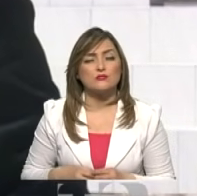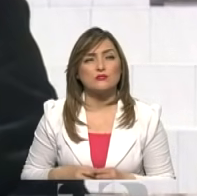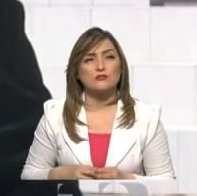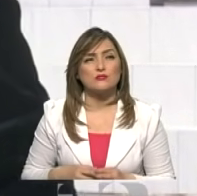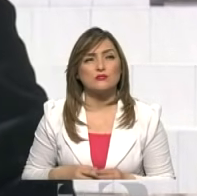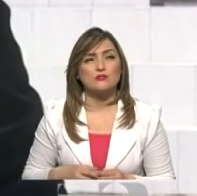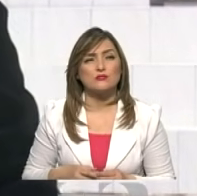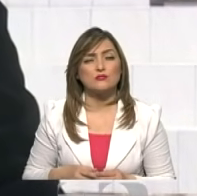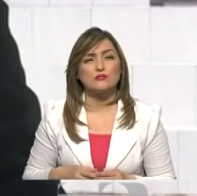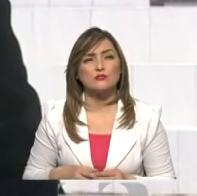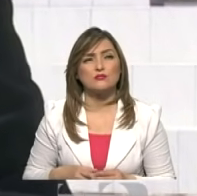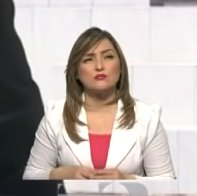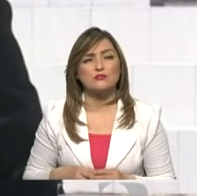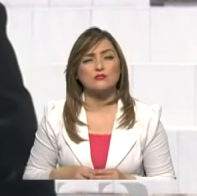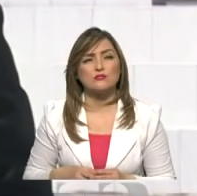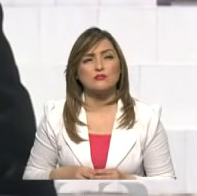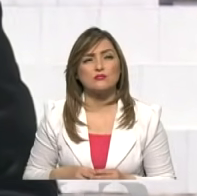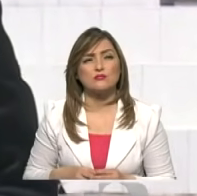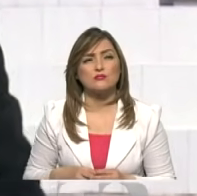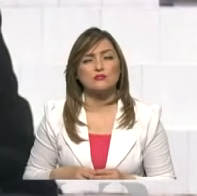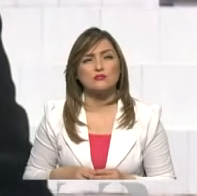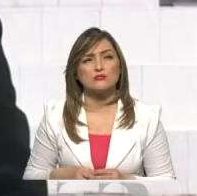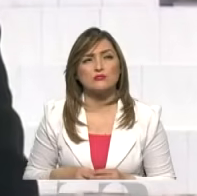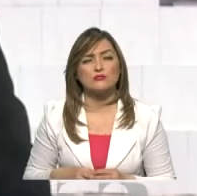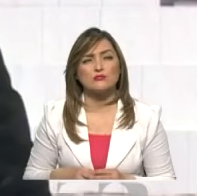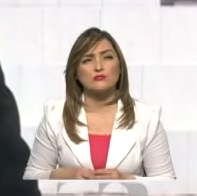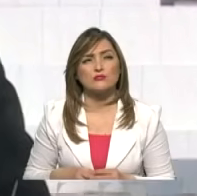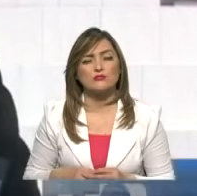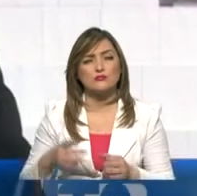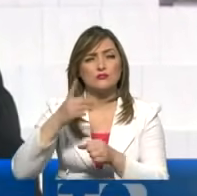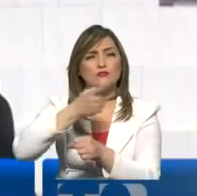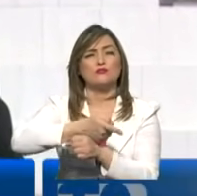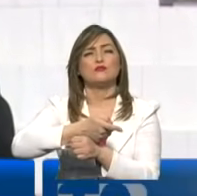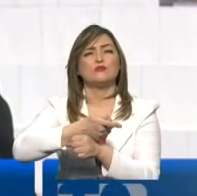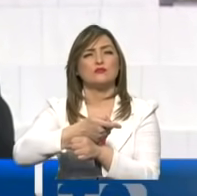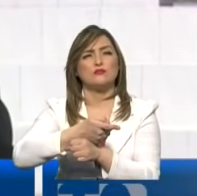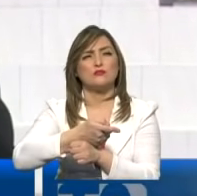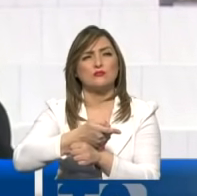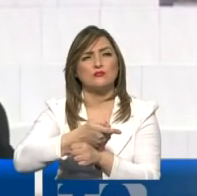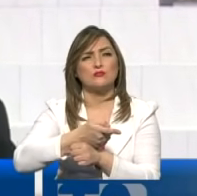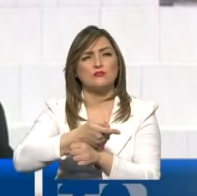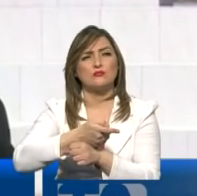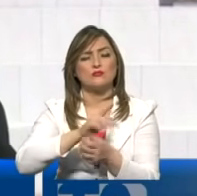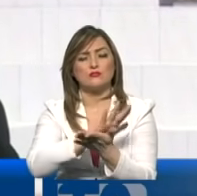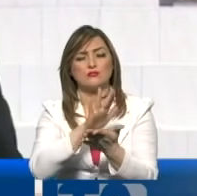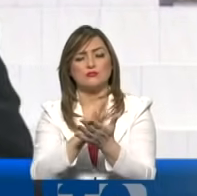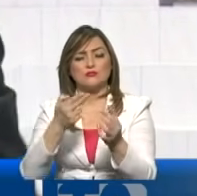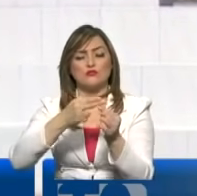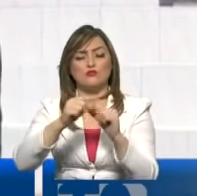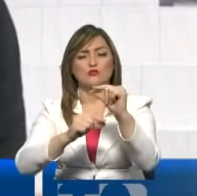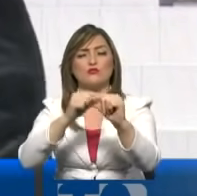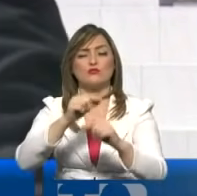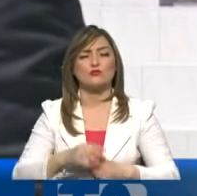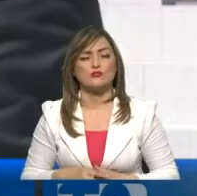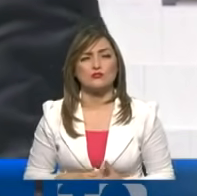educación anunciada hoy vía decreto ejecutivo, se establece la posibilidad del regreso progresivo a clases. Ahora